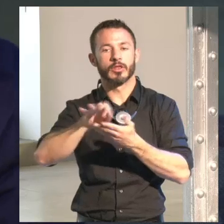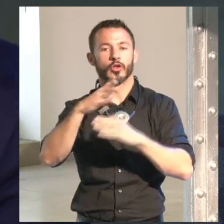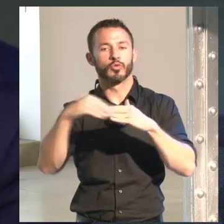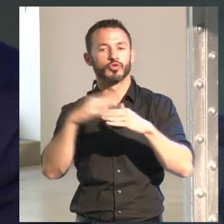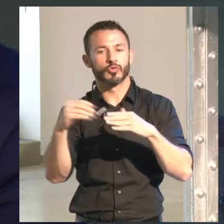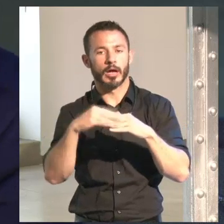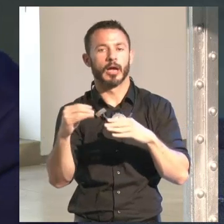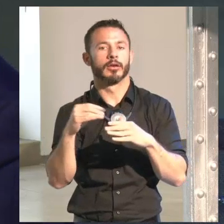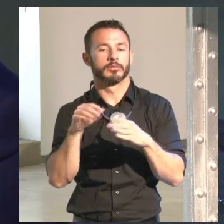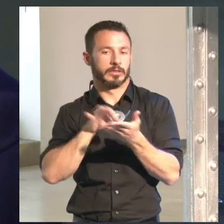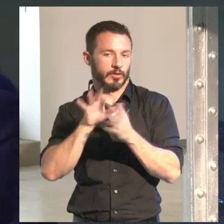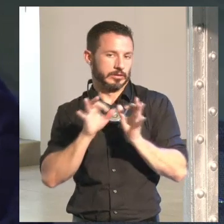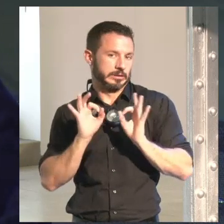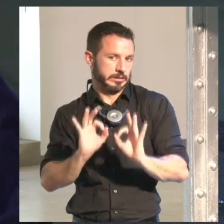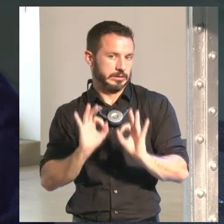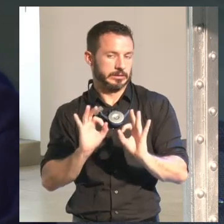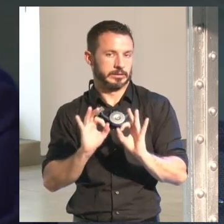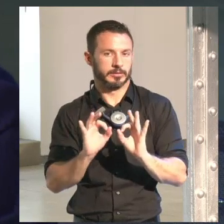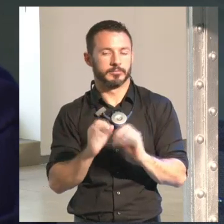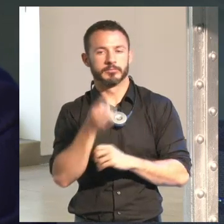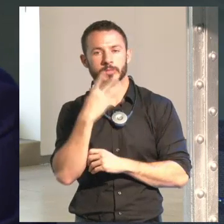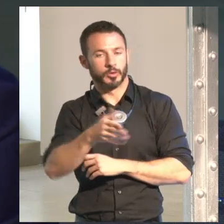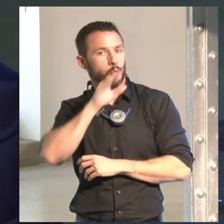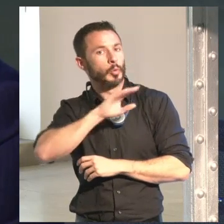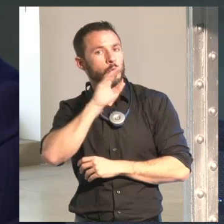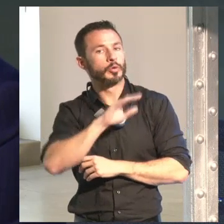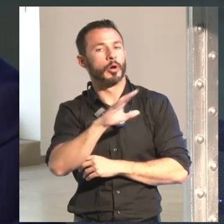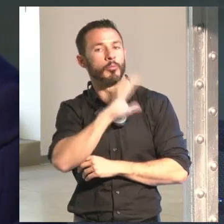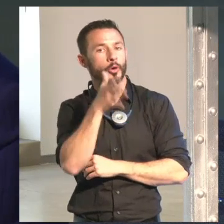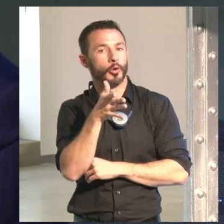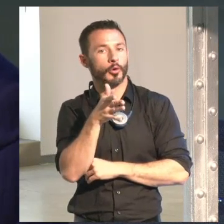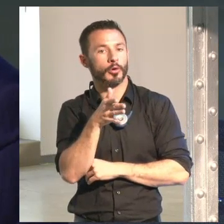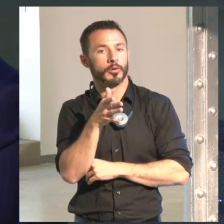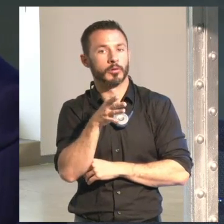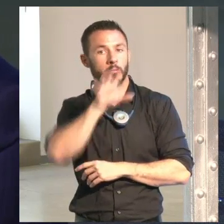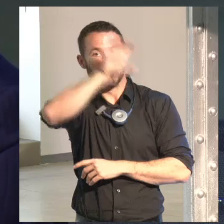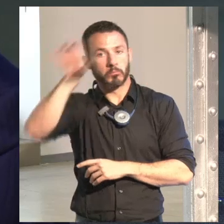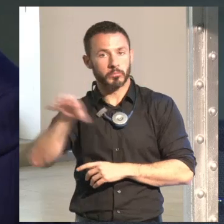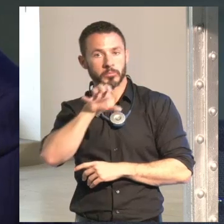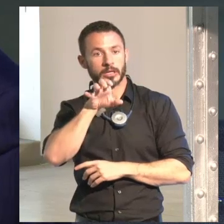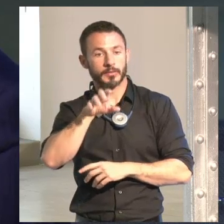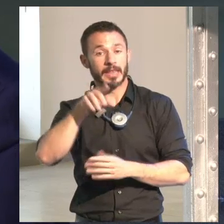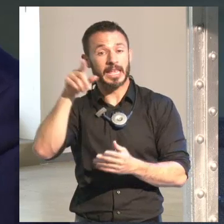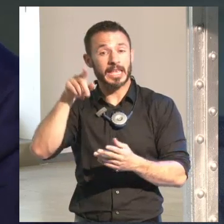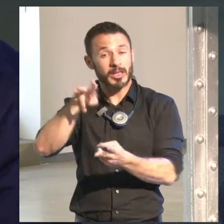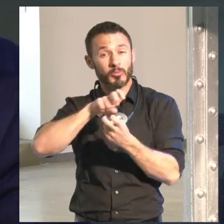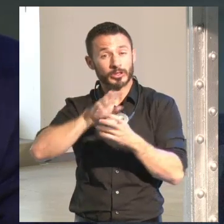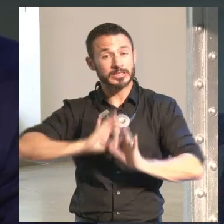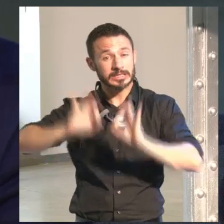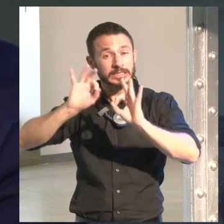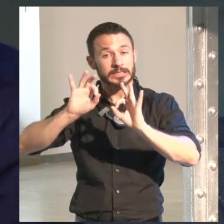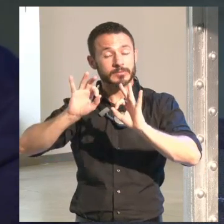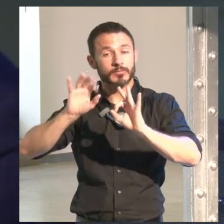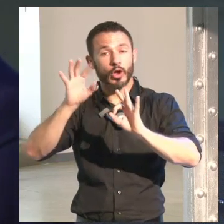este tipo de servicios, ¿no? Bueno, pues es curioso, porque es que no hay, en ninguno de esos países hay un impuesto específico para